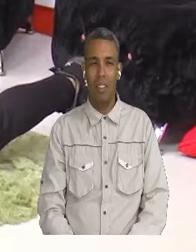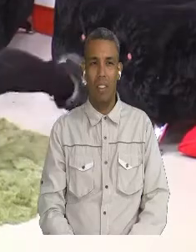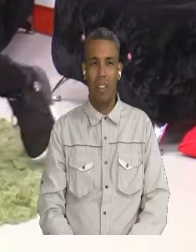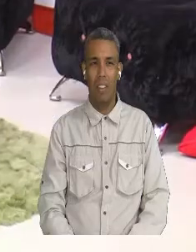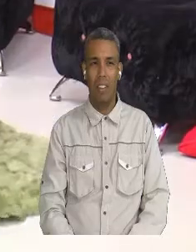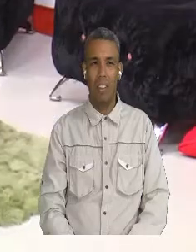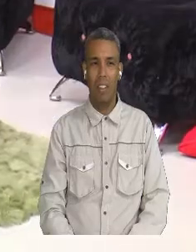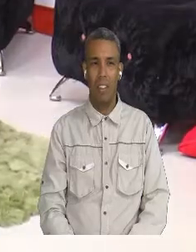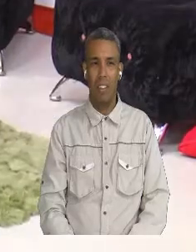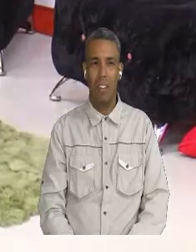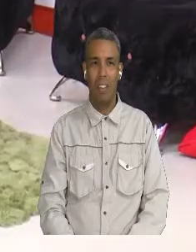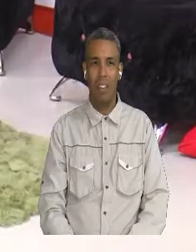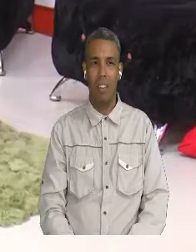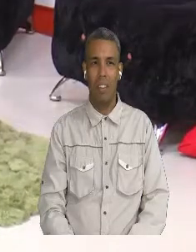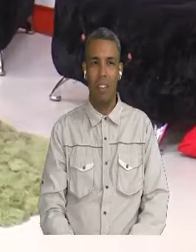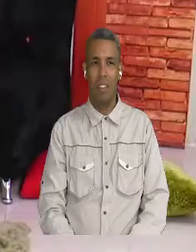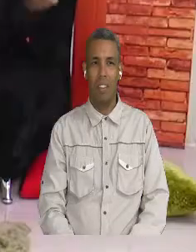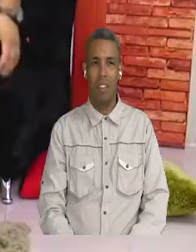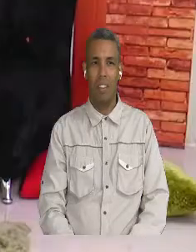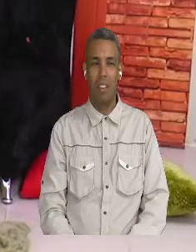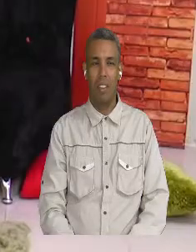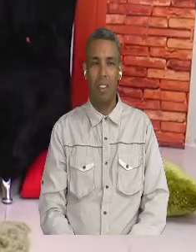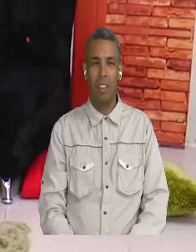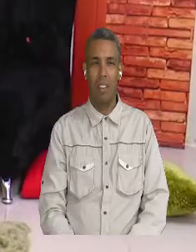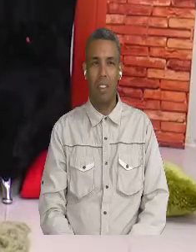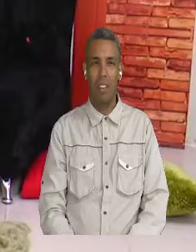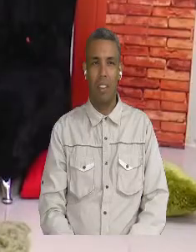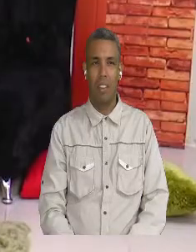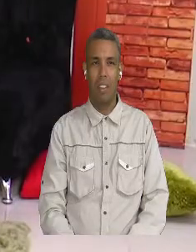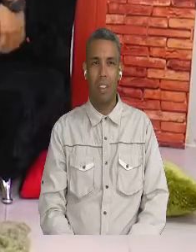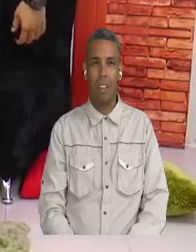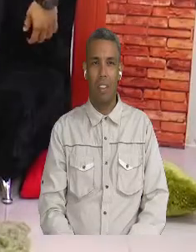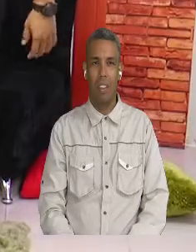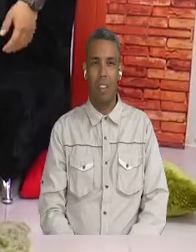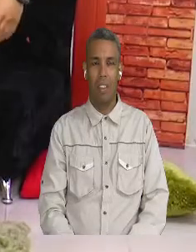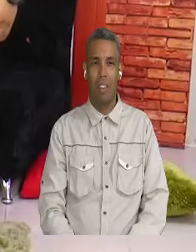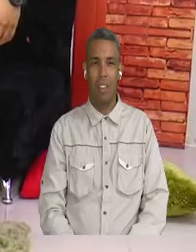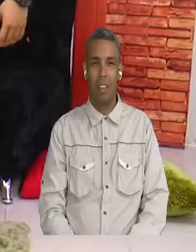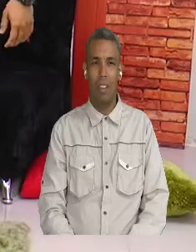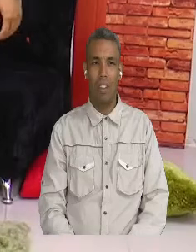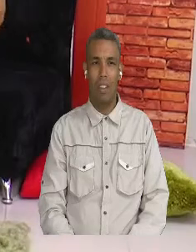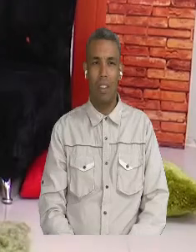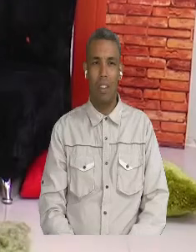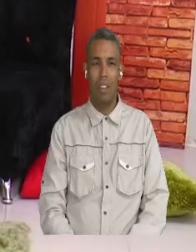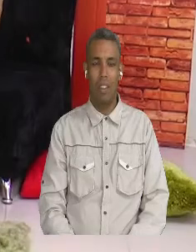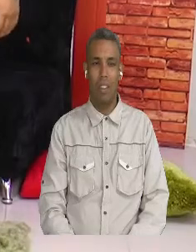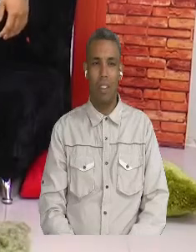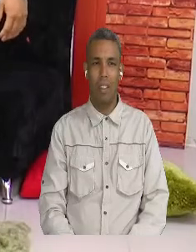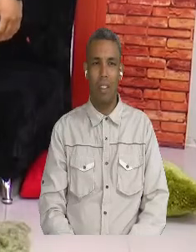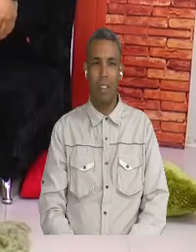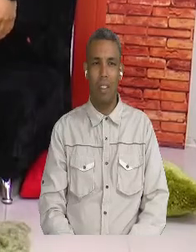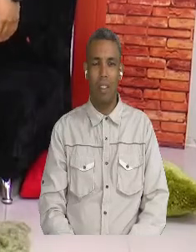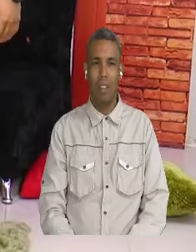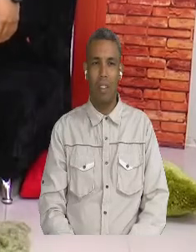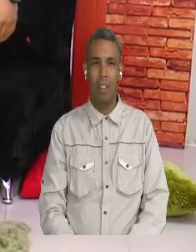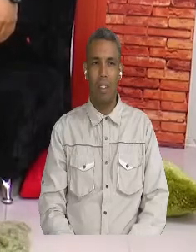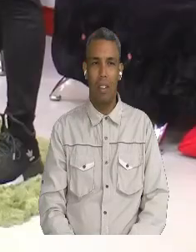el tronco y saltas. Exacto, ese es el burpee. Ahora lo hacemos más constante. ¿Listo? 2 burpees para finalizar.